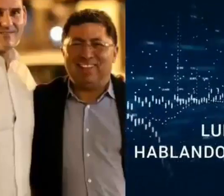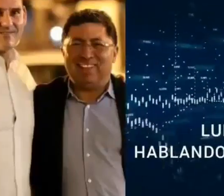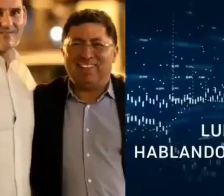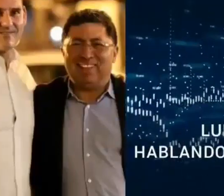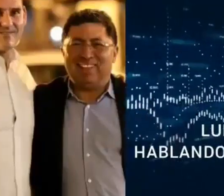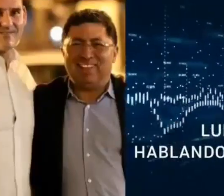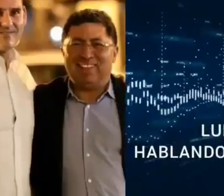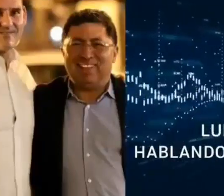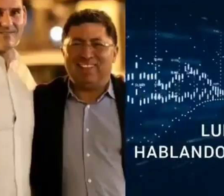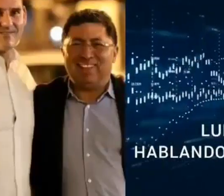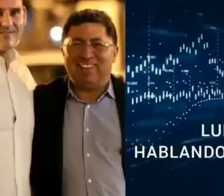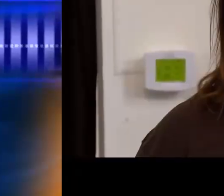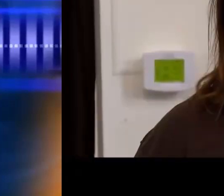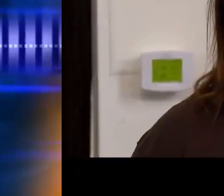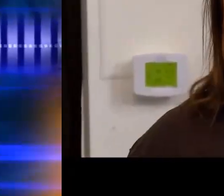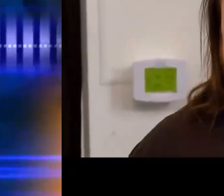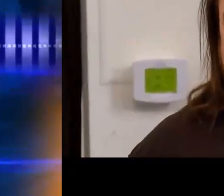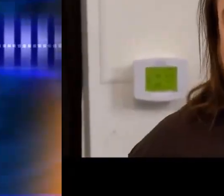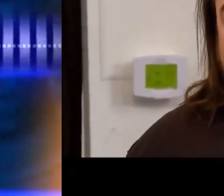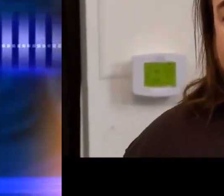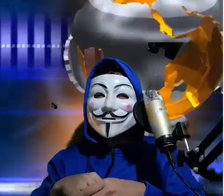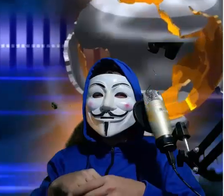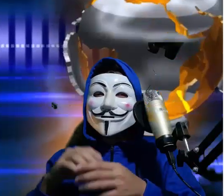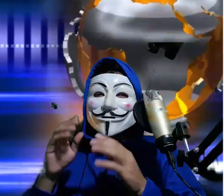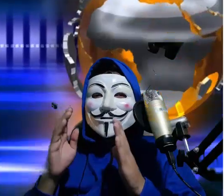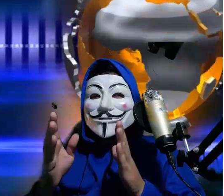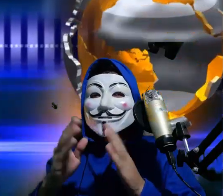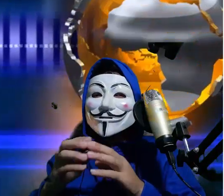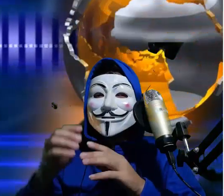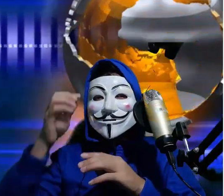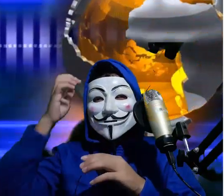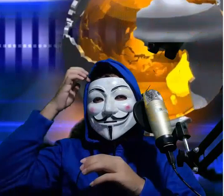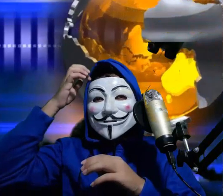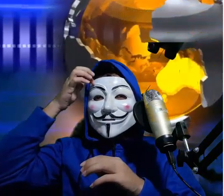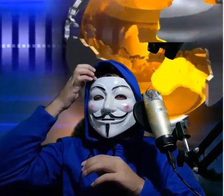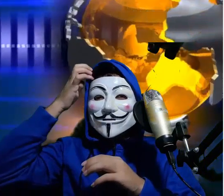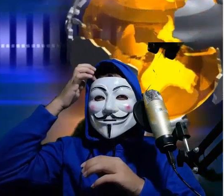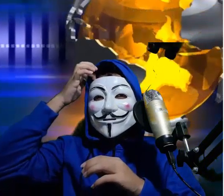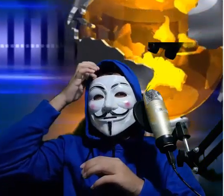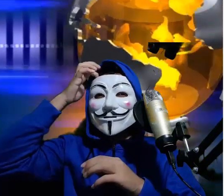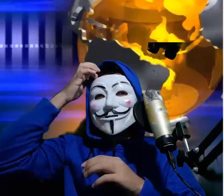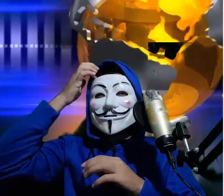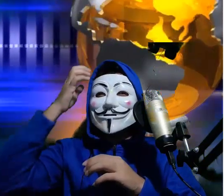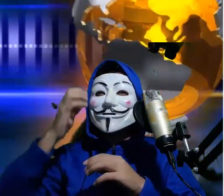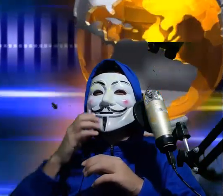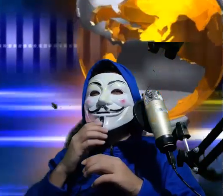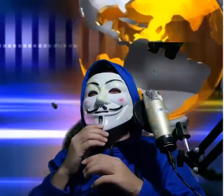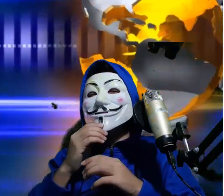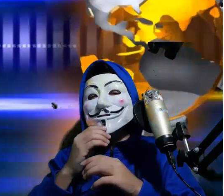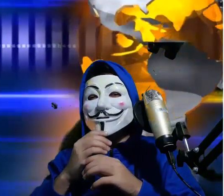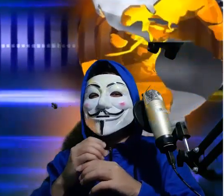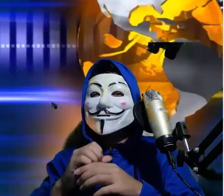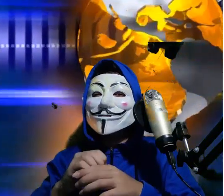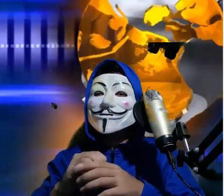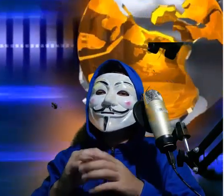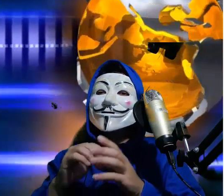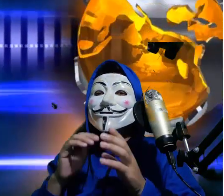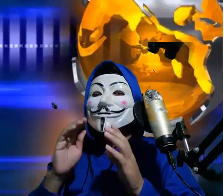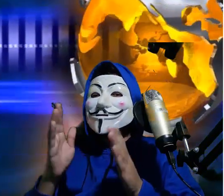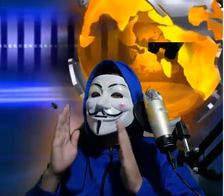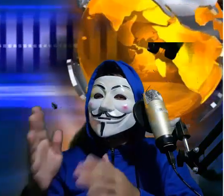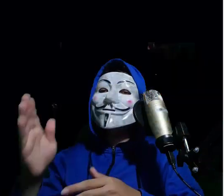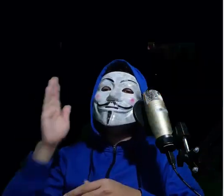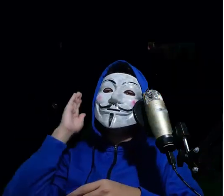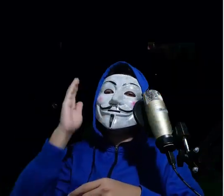un carácter de, ¿cómo se le puede decir? No lo sé, Rick. Ahí les dejo el dato para que vean cómo se está poniendo